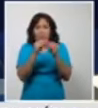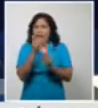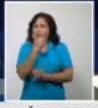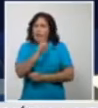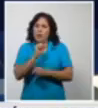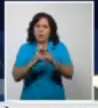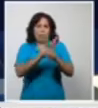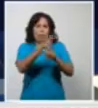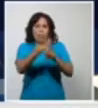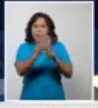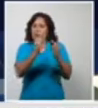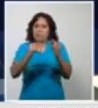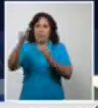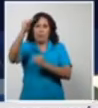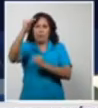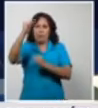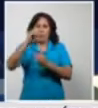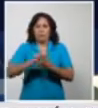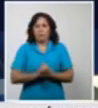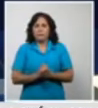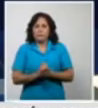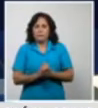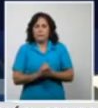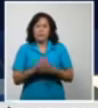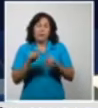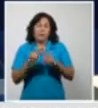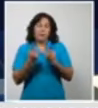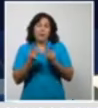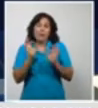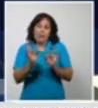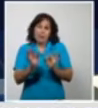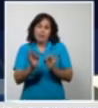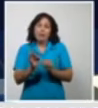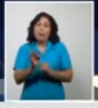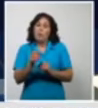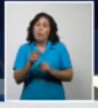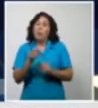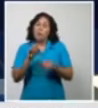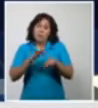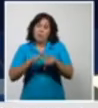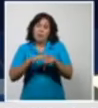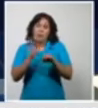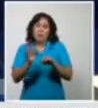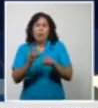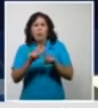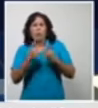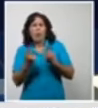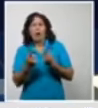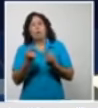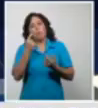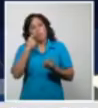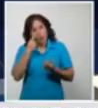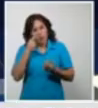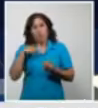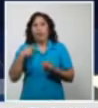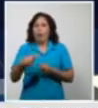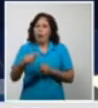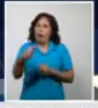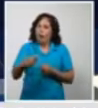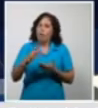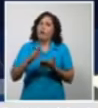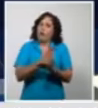influenza común. O sea, esa es la razón, porque dirán, oye, mira que aquí